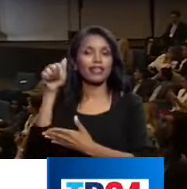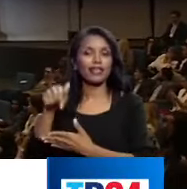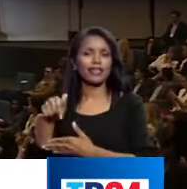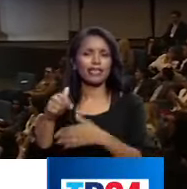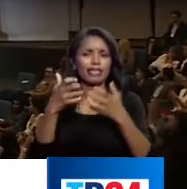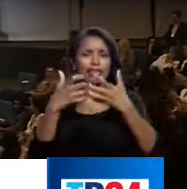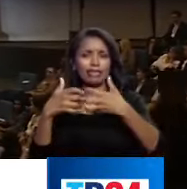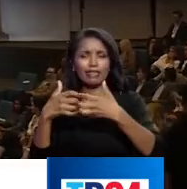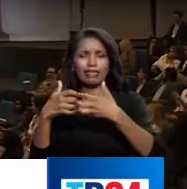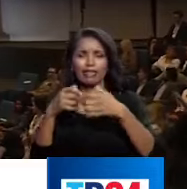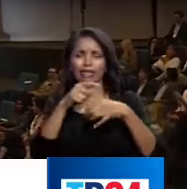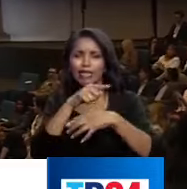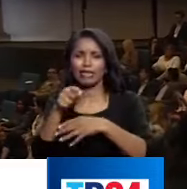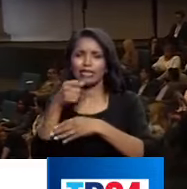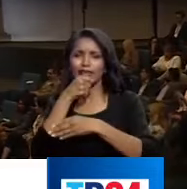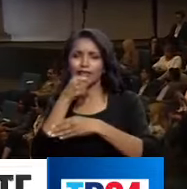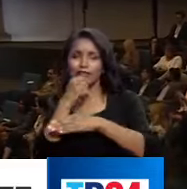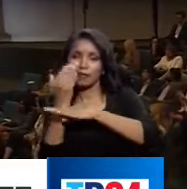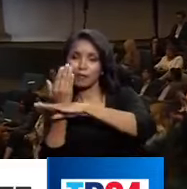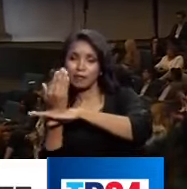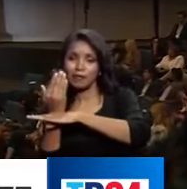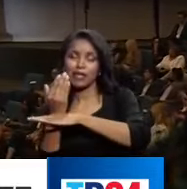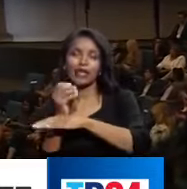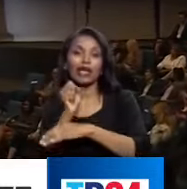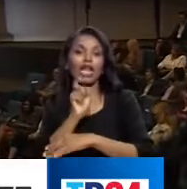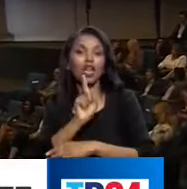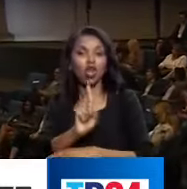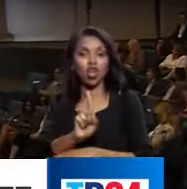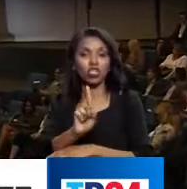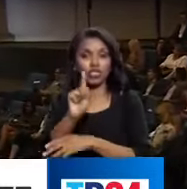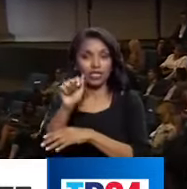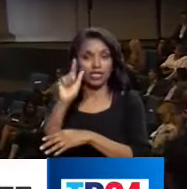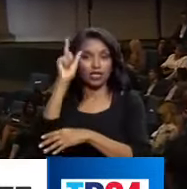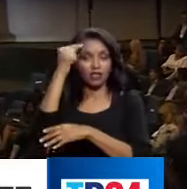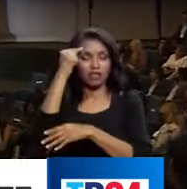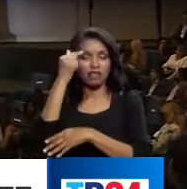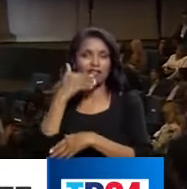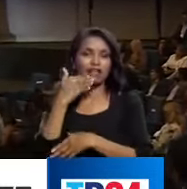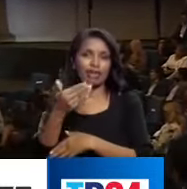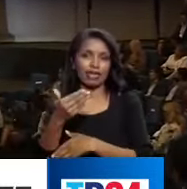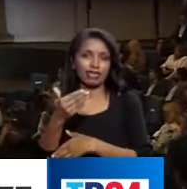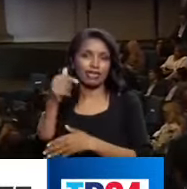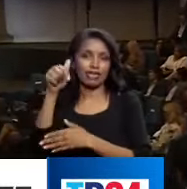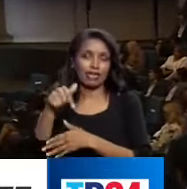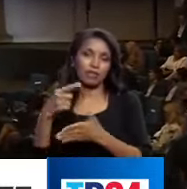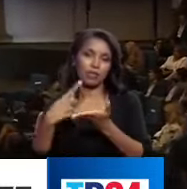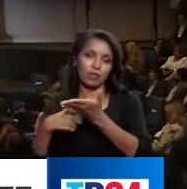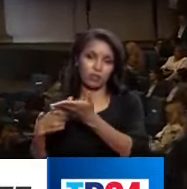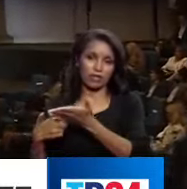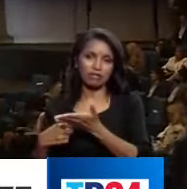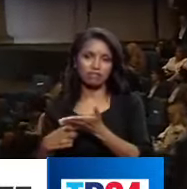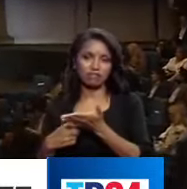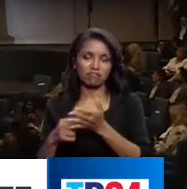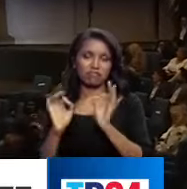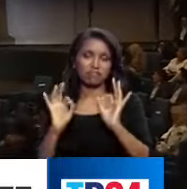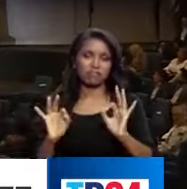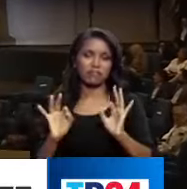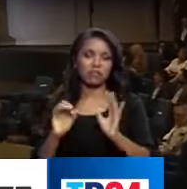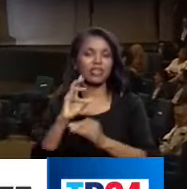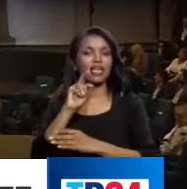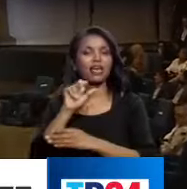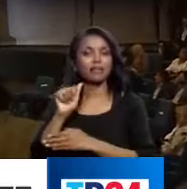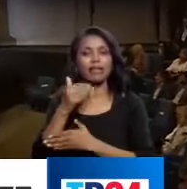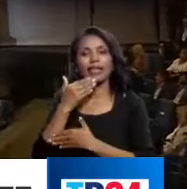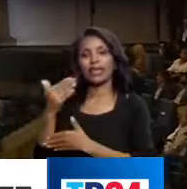la prensa, en especial al equipo de producción de SER TV, por la realización del debate y, por supuesto, a ti, Camila,